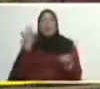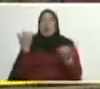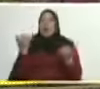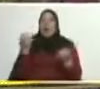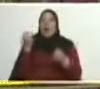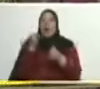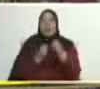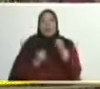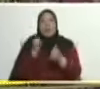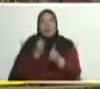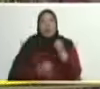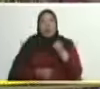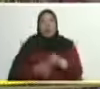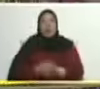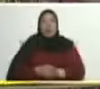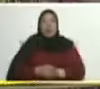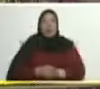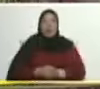Apellidos en inglés.